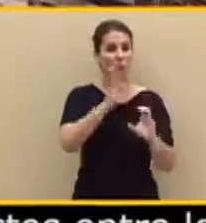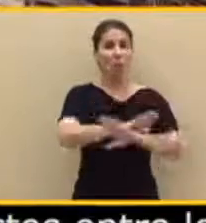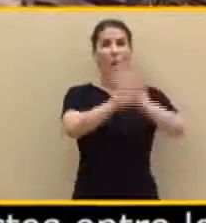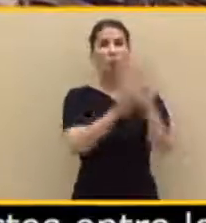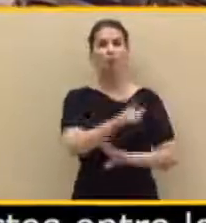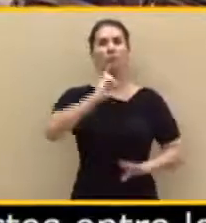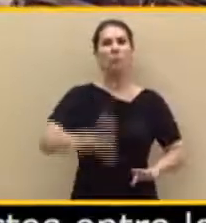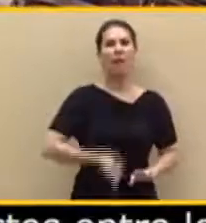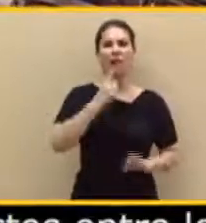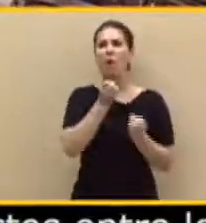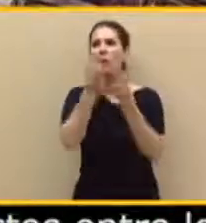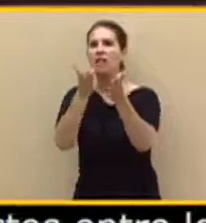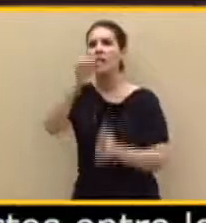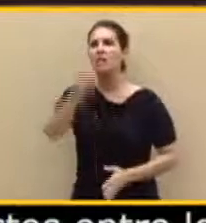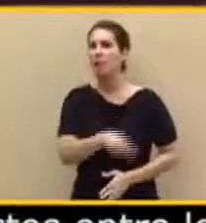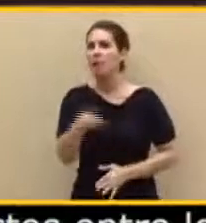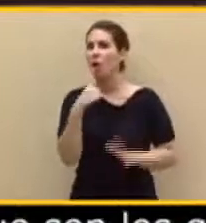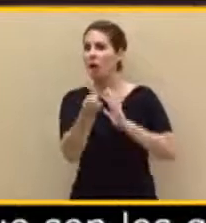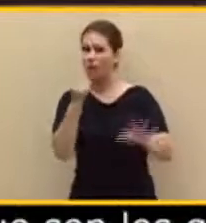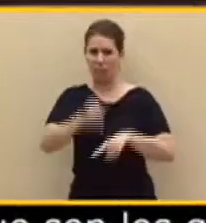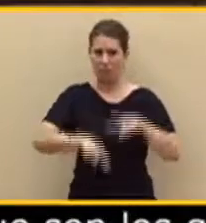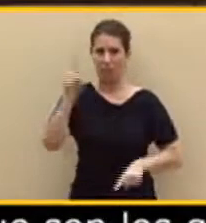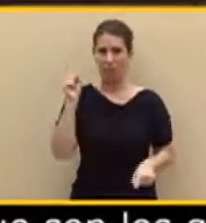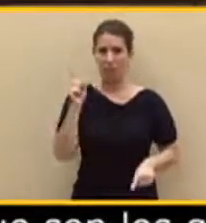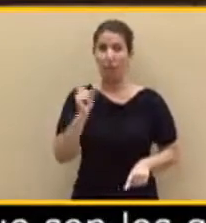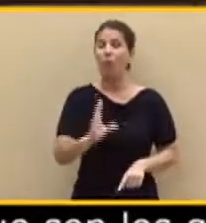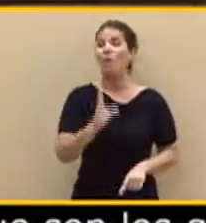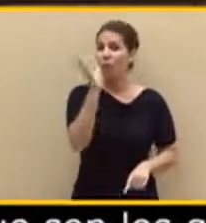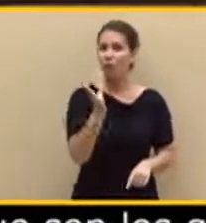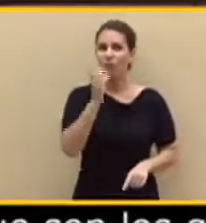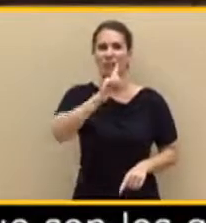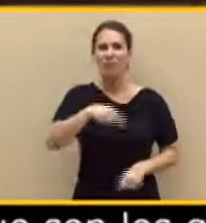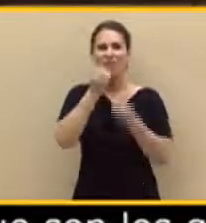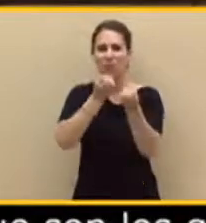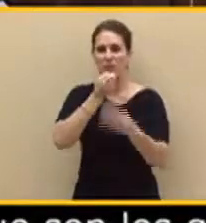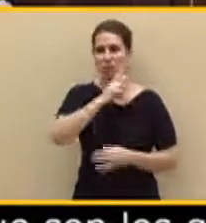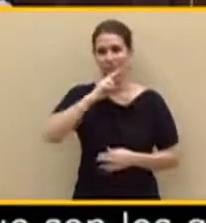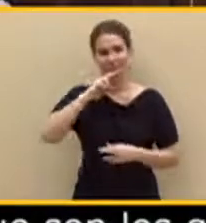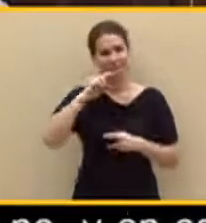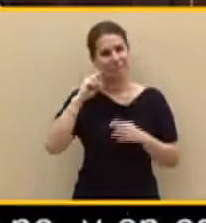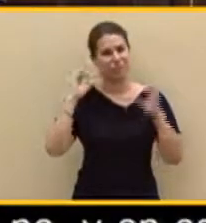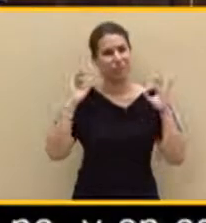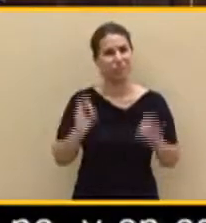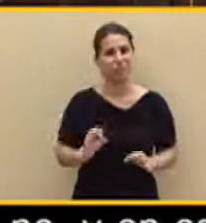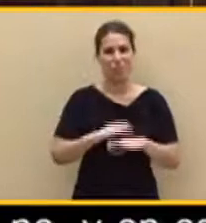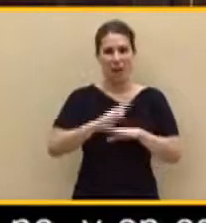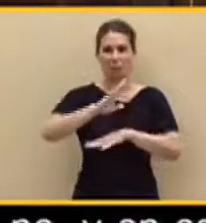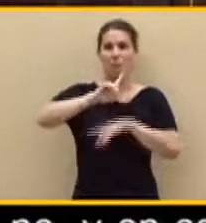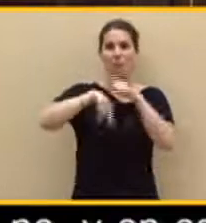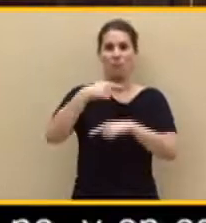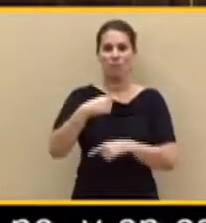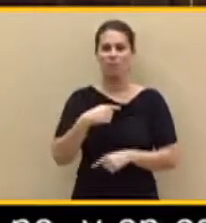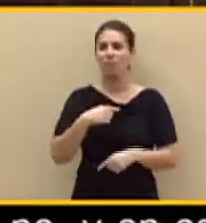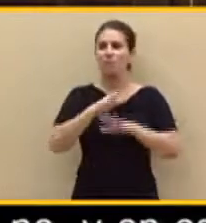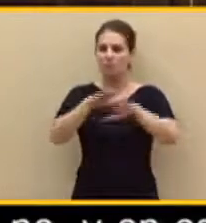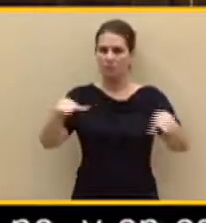que se cuenta y lo que no. Y en ese mismo sentido, pues la información es oro para poder llevar a cabo ese intercambio. Silencio, señorías, por